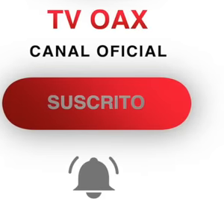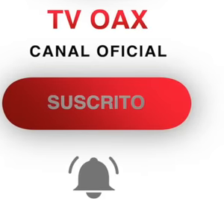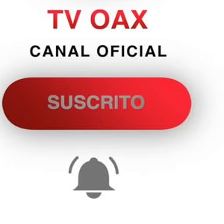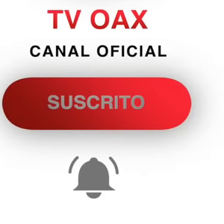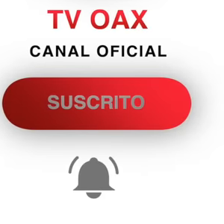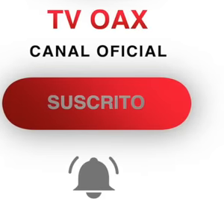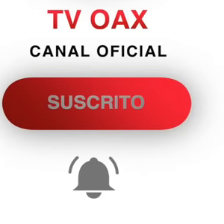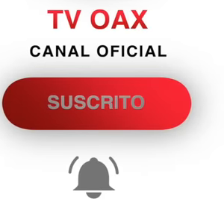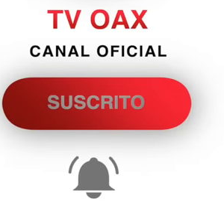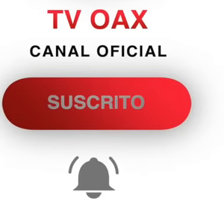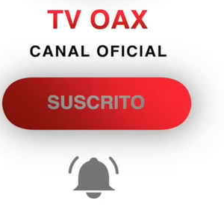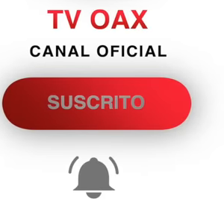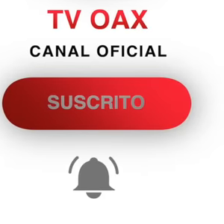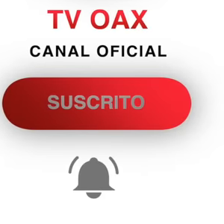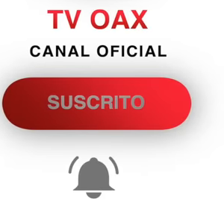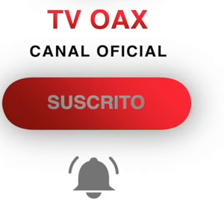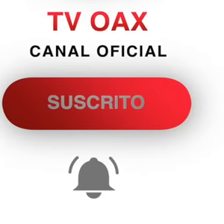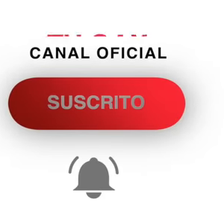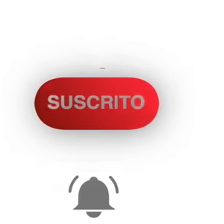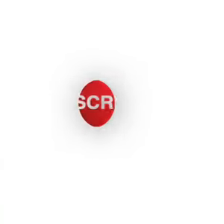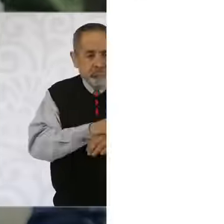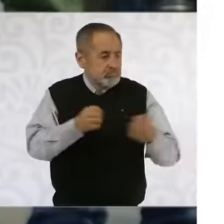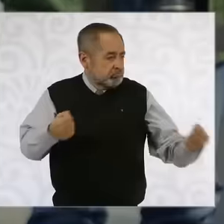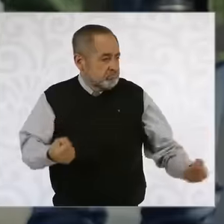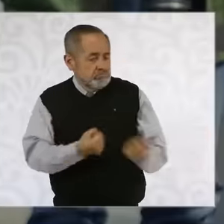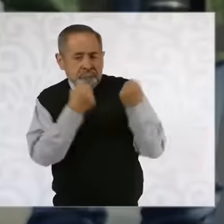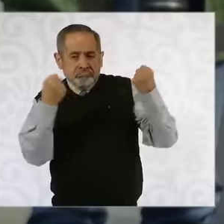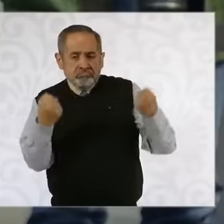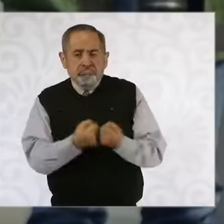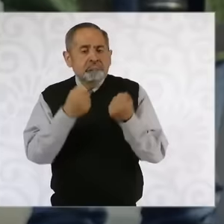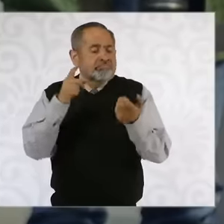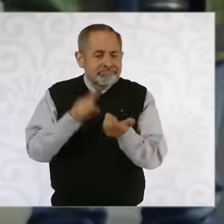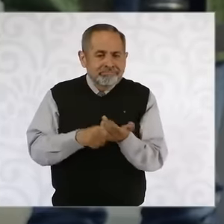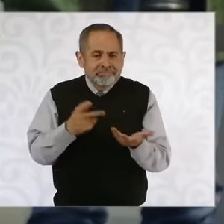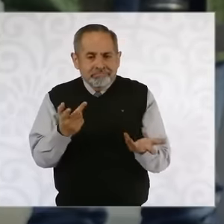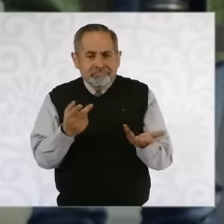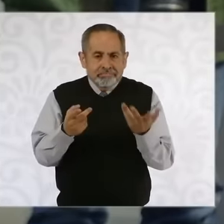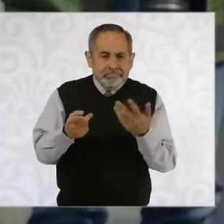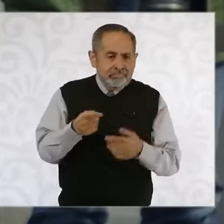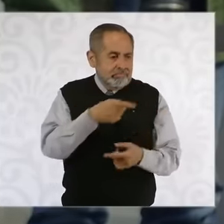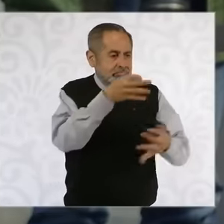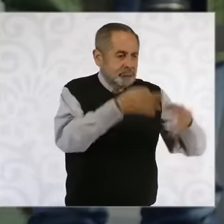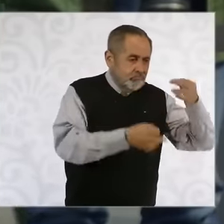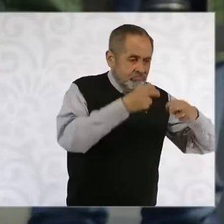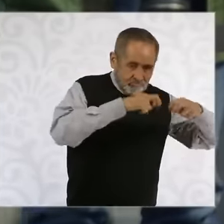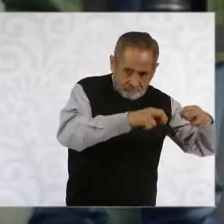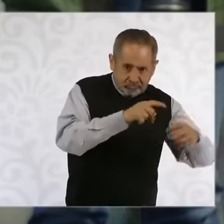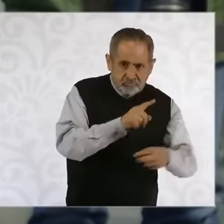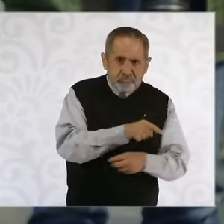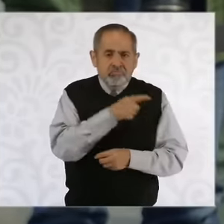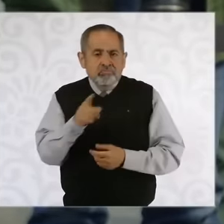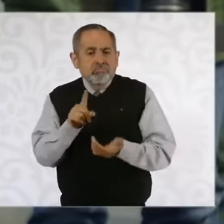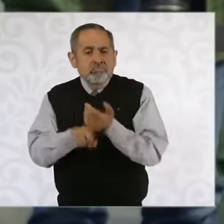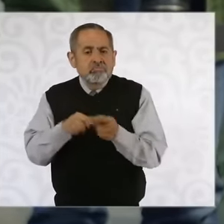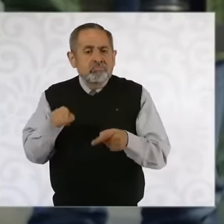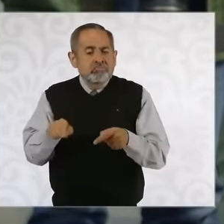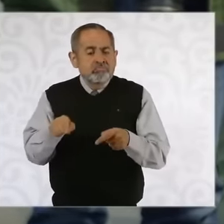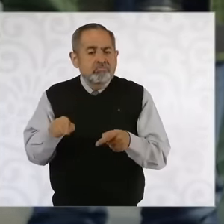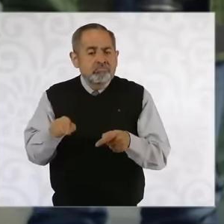la economía en torno a este choque de poderes, digamos, o sea, es el poder judicial por un lado, el